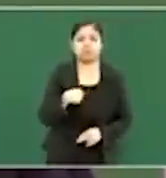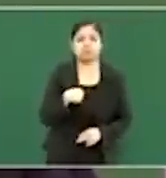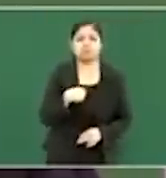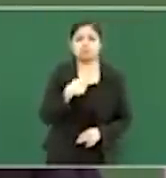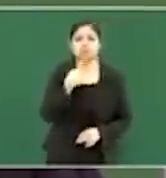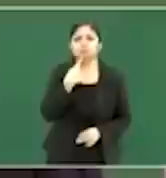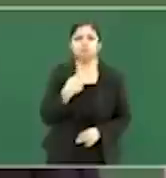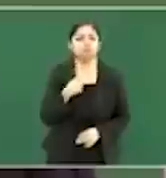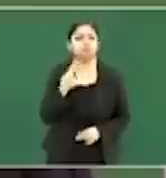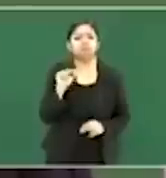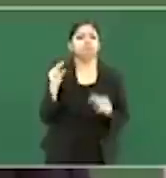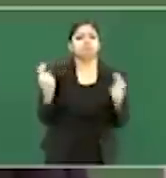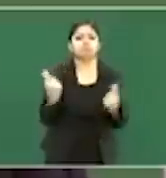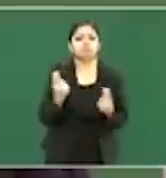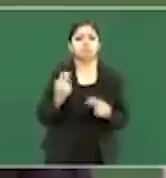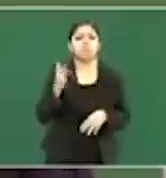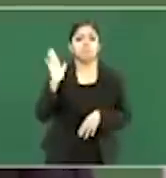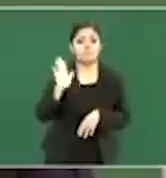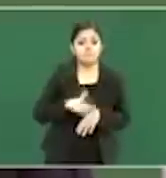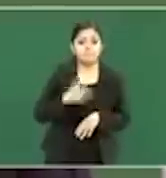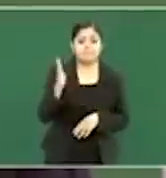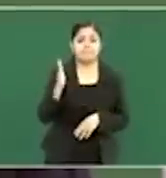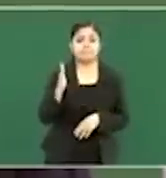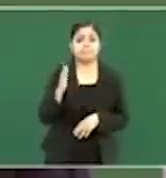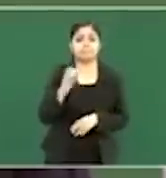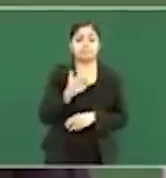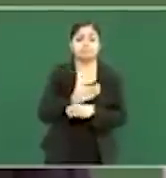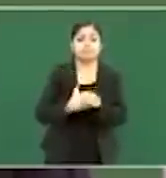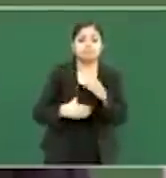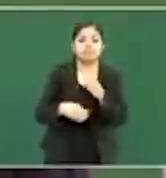necesitamos más aparatos.